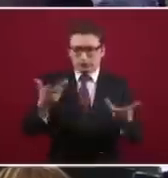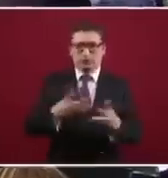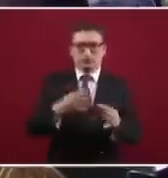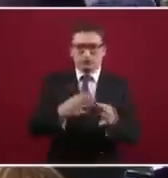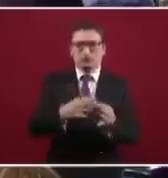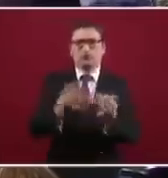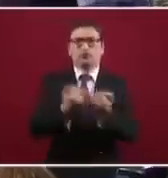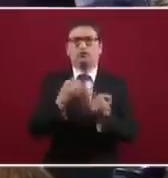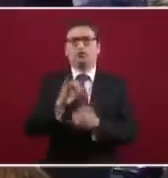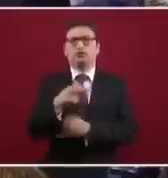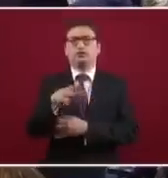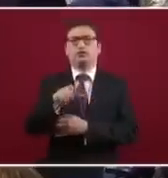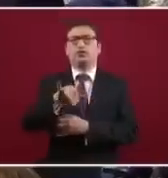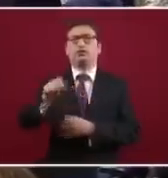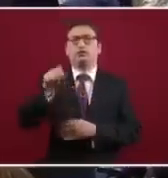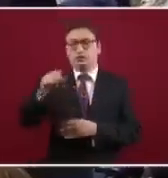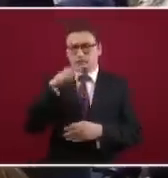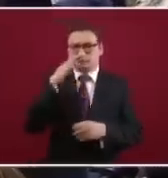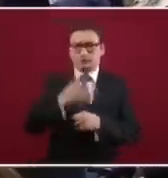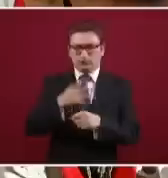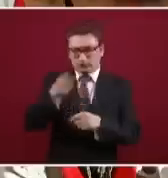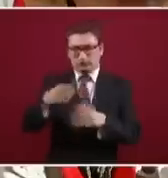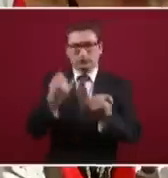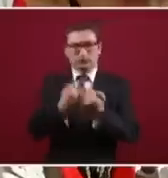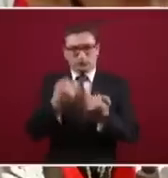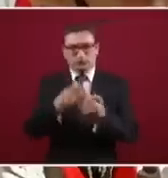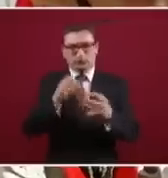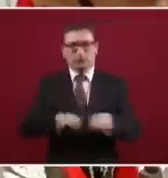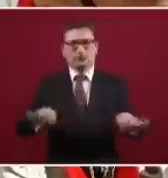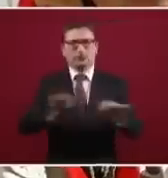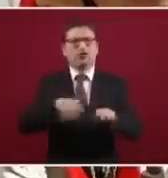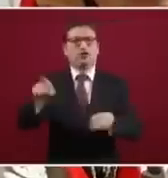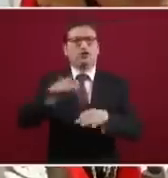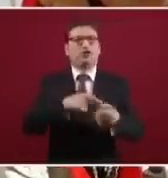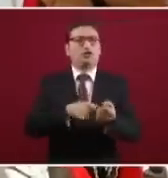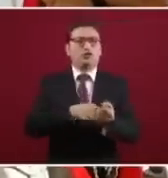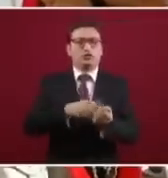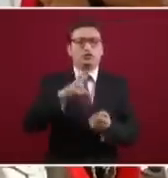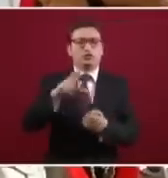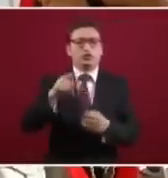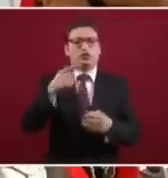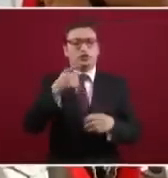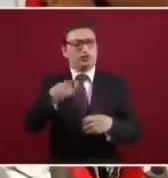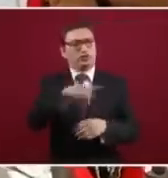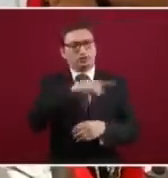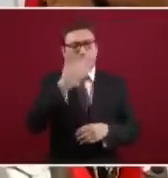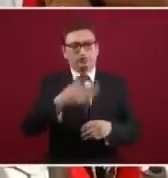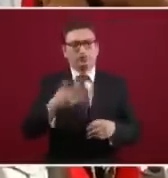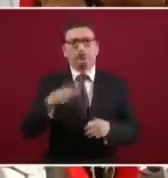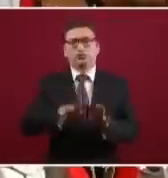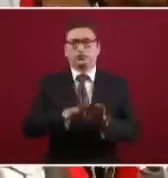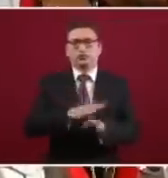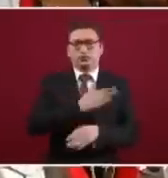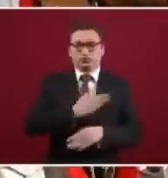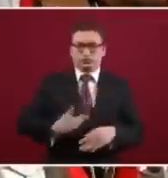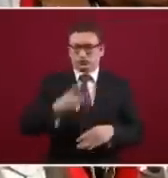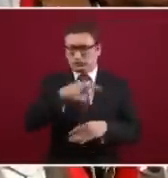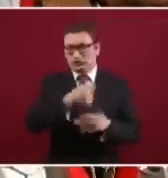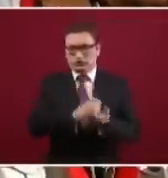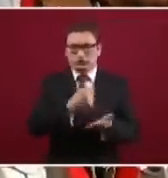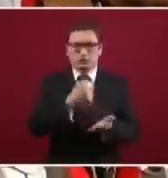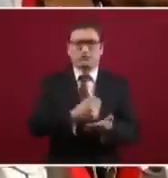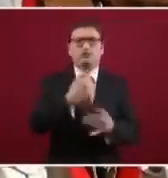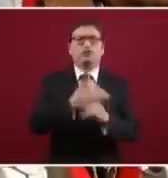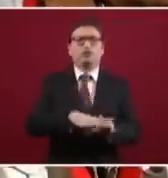Instituto Nacional de Transparencia también es importante. Ellos no ocultan, ellos exigen que el Poder Judicial, que el Poder Ejecutivo